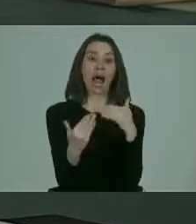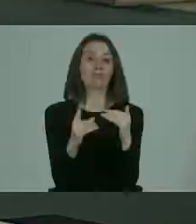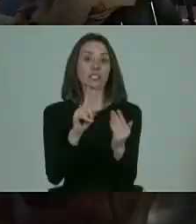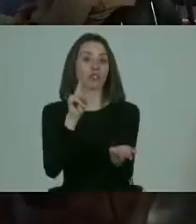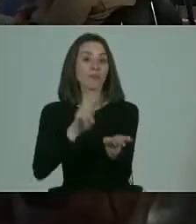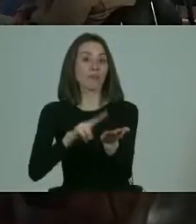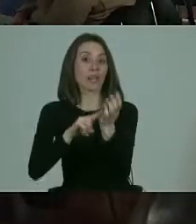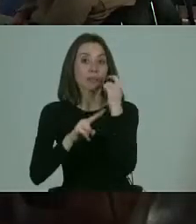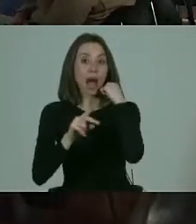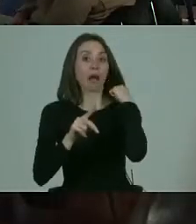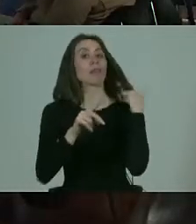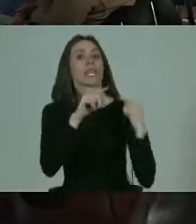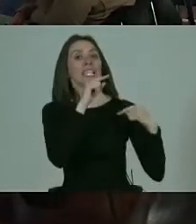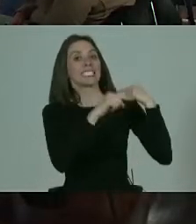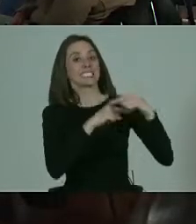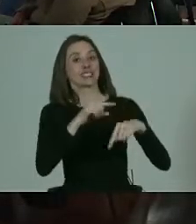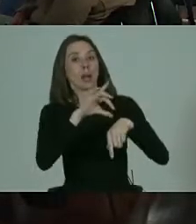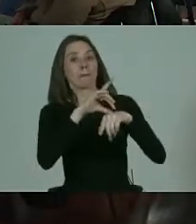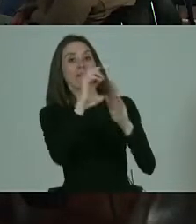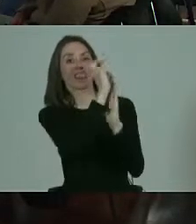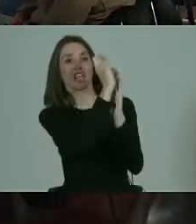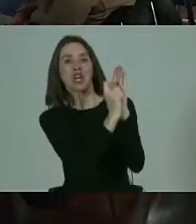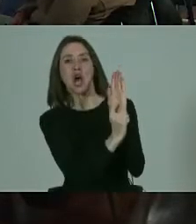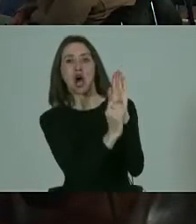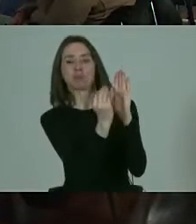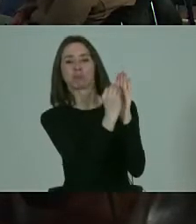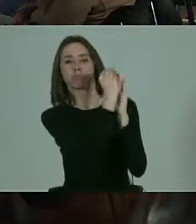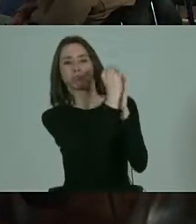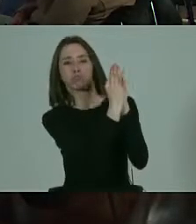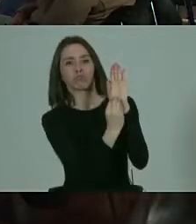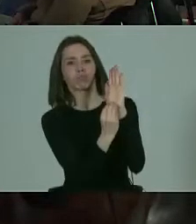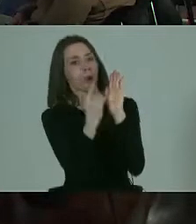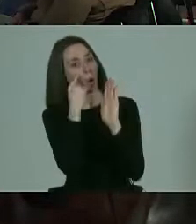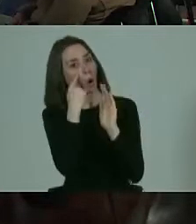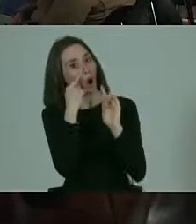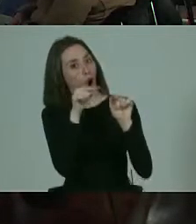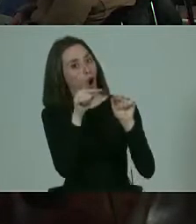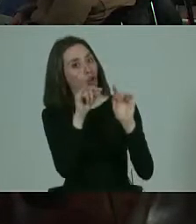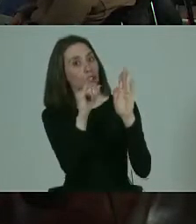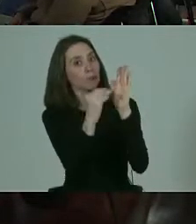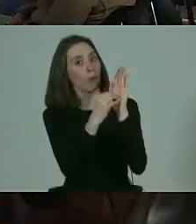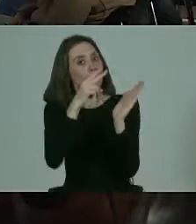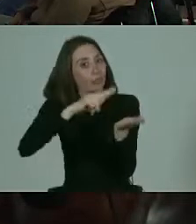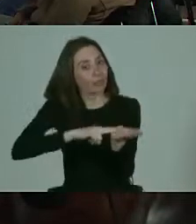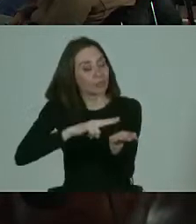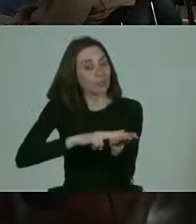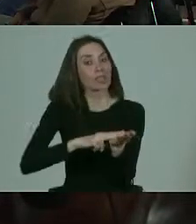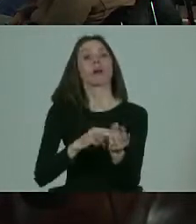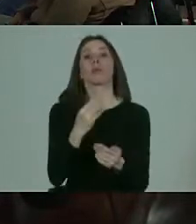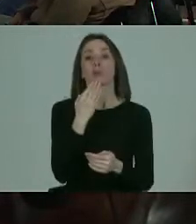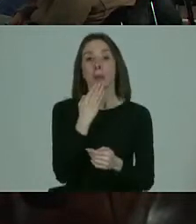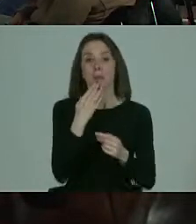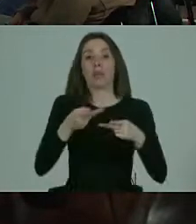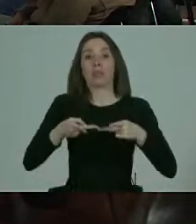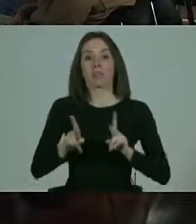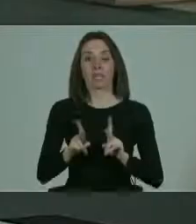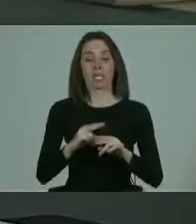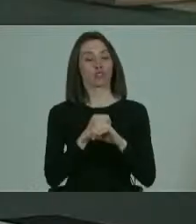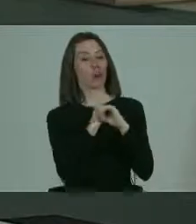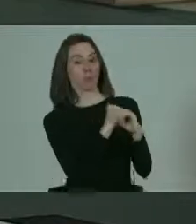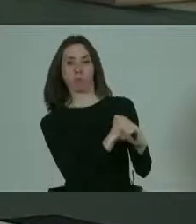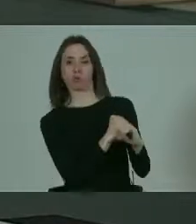lo que consta en la historia clínica por tanto alerta y actualmente y también hay el derecho de oposición